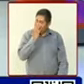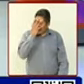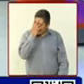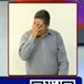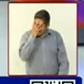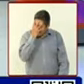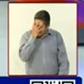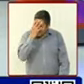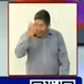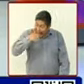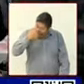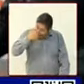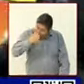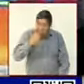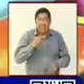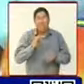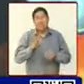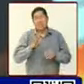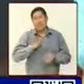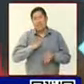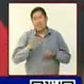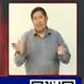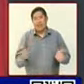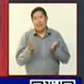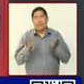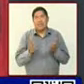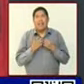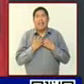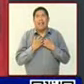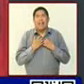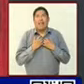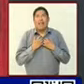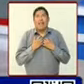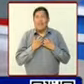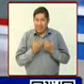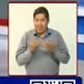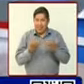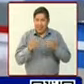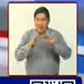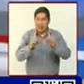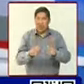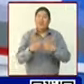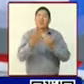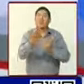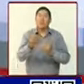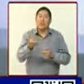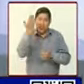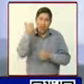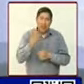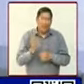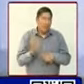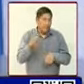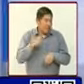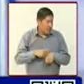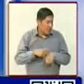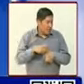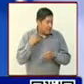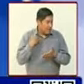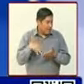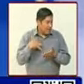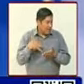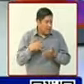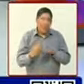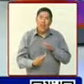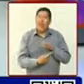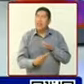Una tristeza ver a los niños, pero llorando. Es por su bien. Sí. Tuve un déjà vu al verlos llorando. Sí, eso te quería preguntar, ¿cómo eras? Mis primeros días de clases